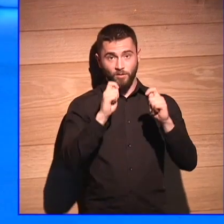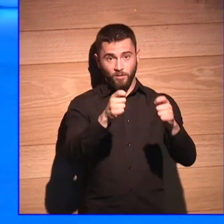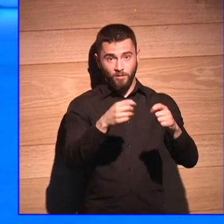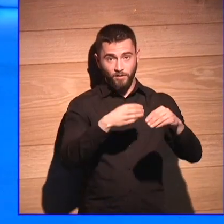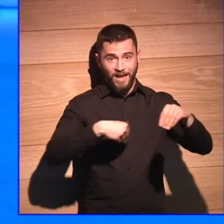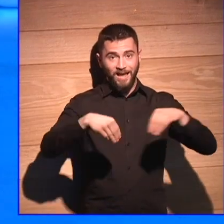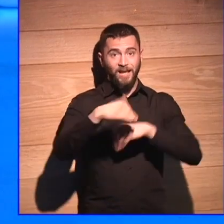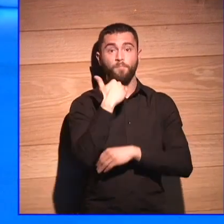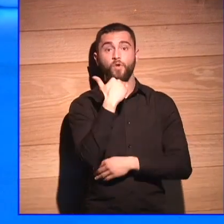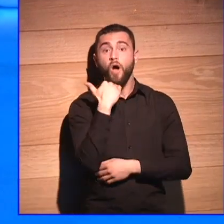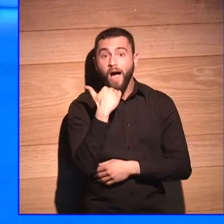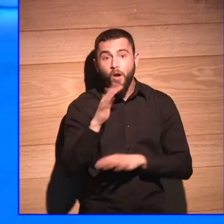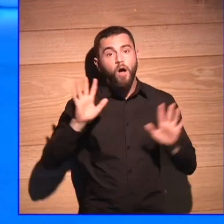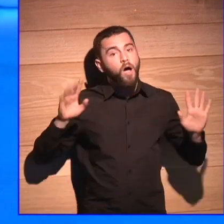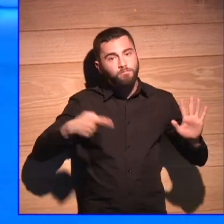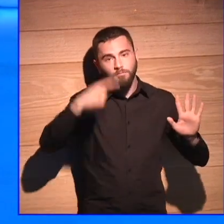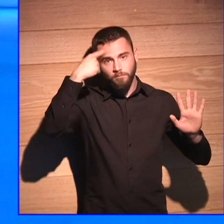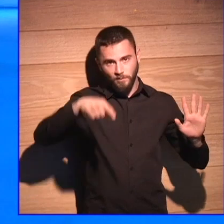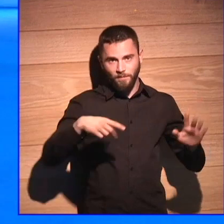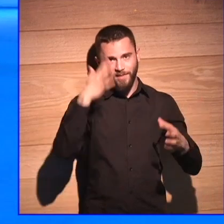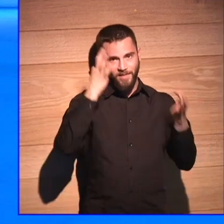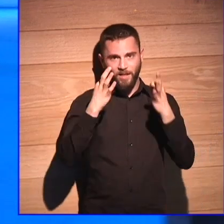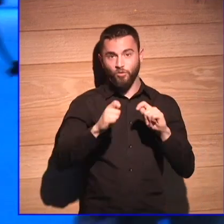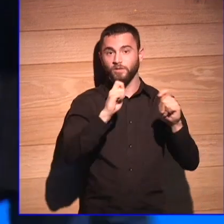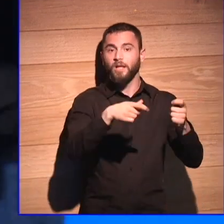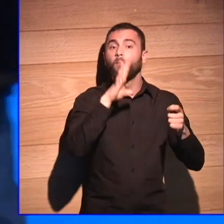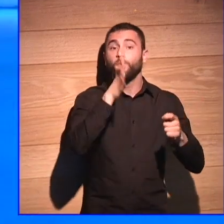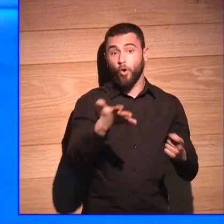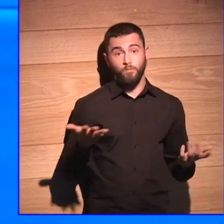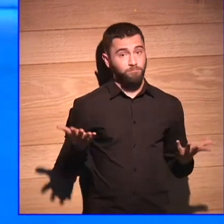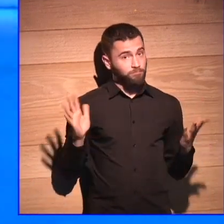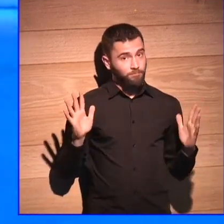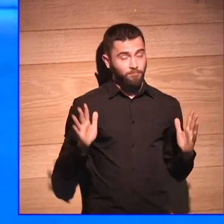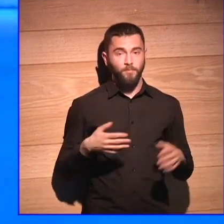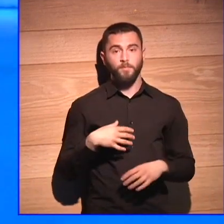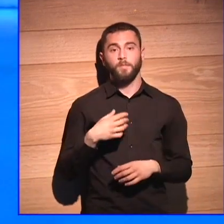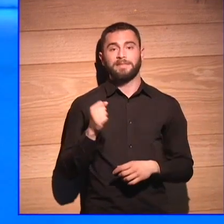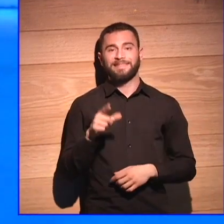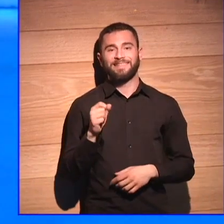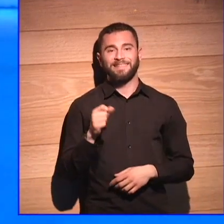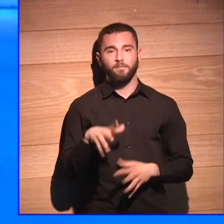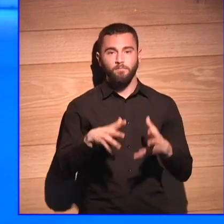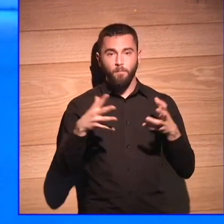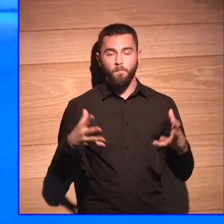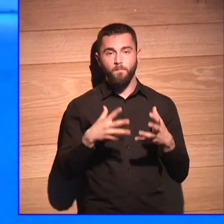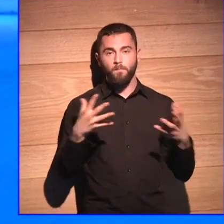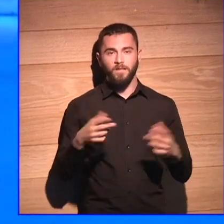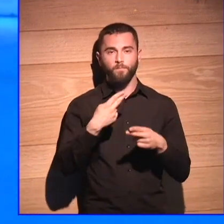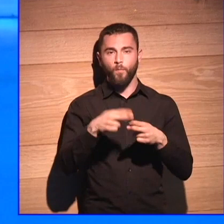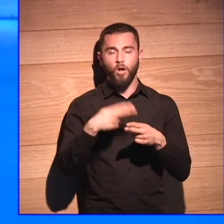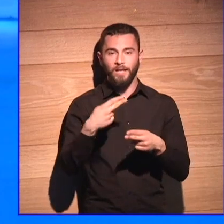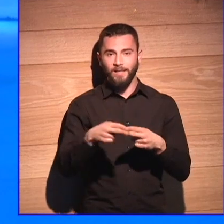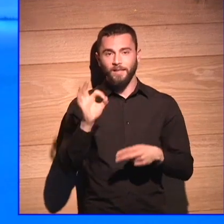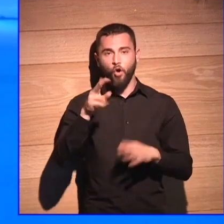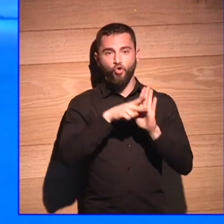algo, pues él sabrá por qué está dando los datos. Quiero decir que cada vez más la política o